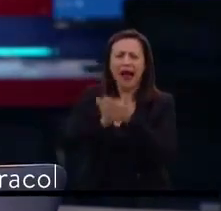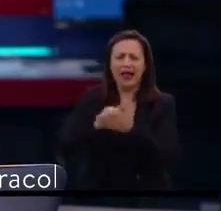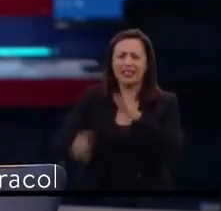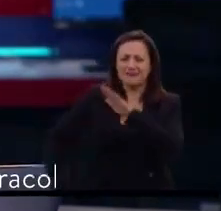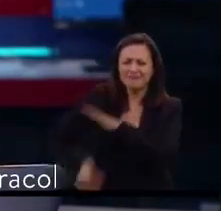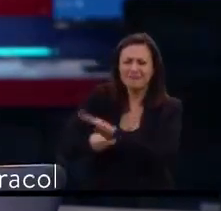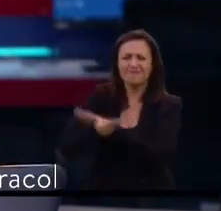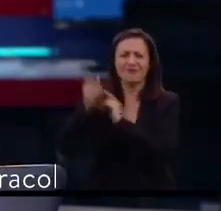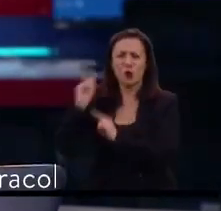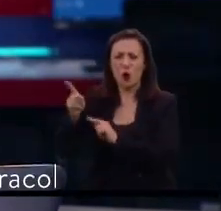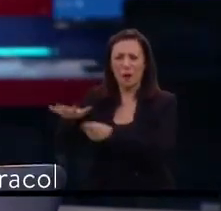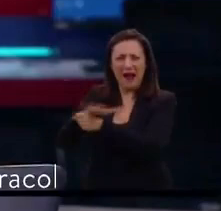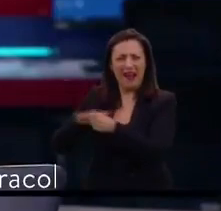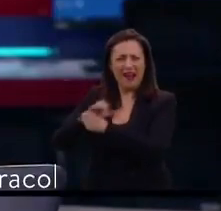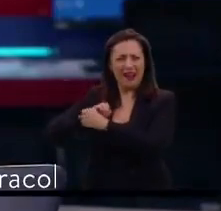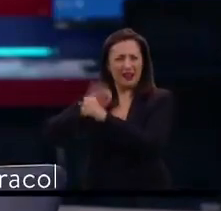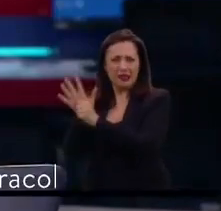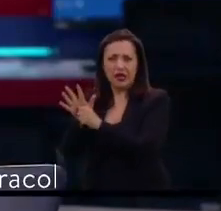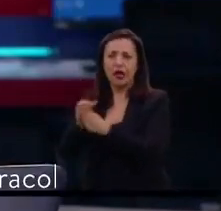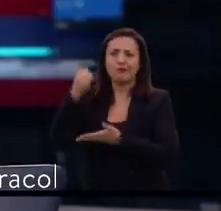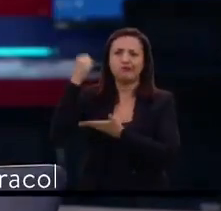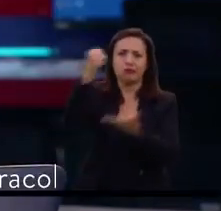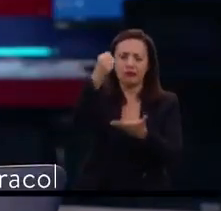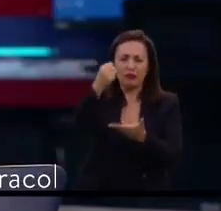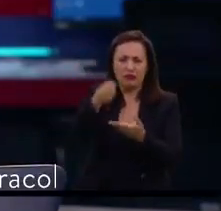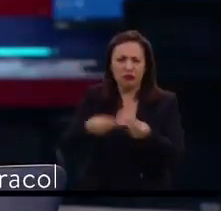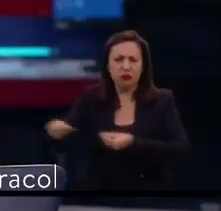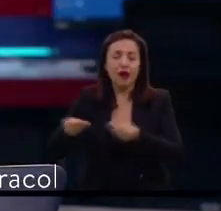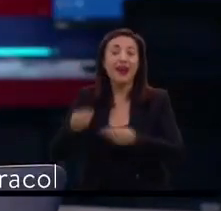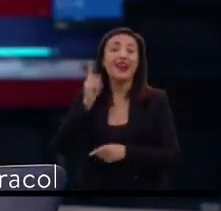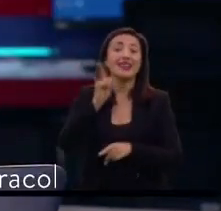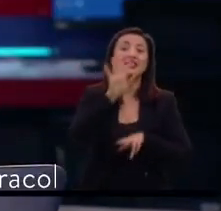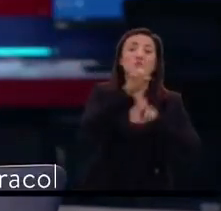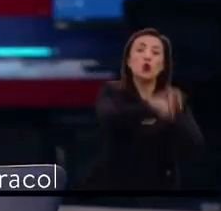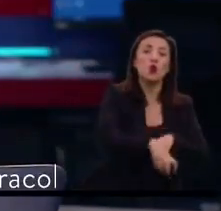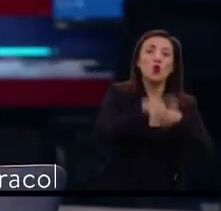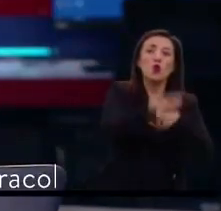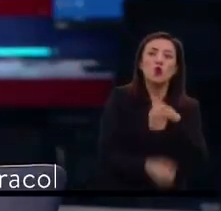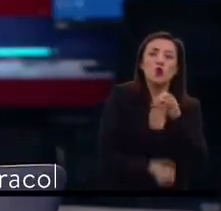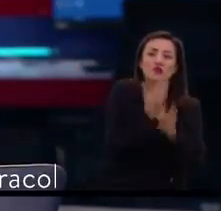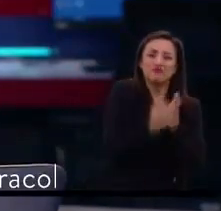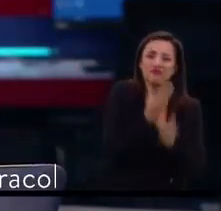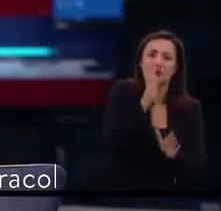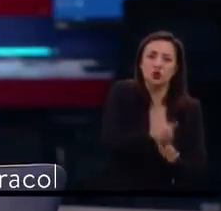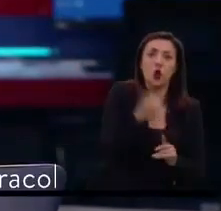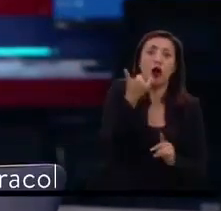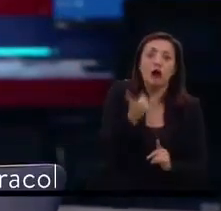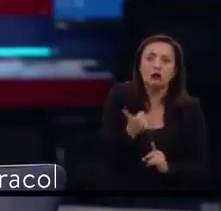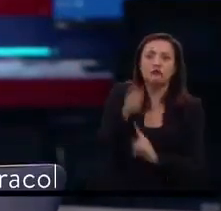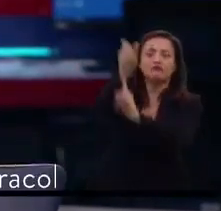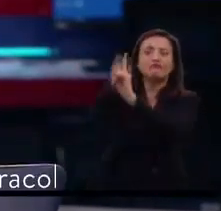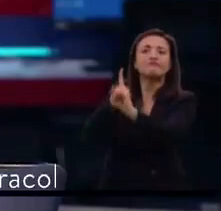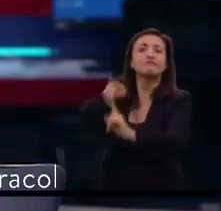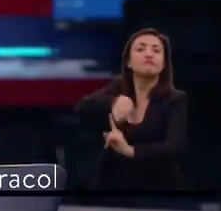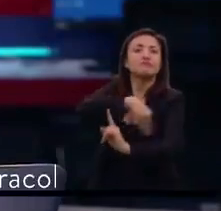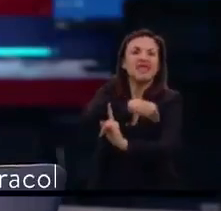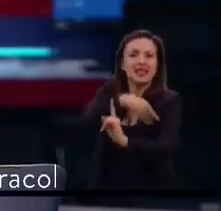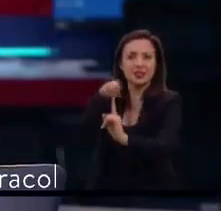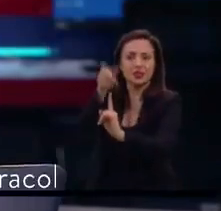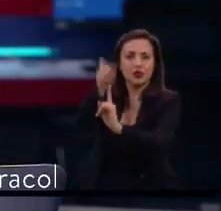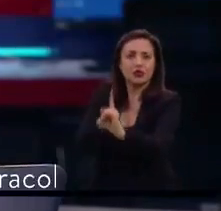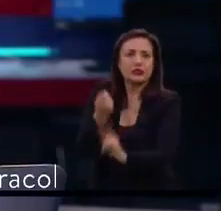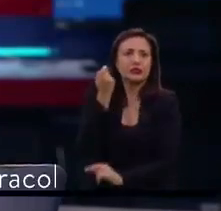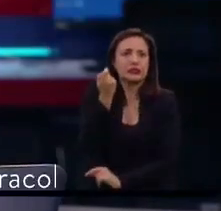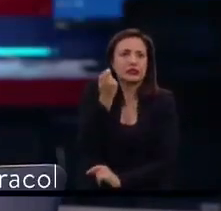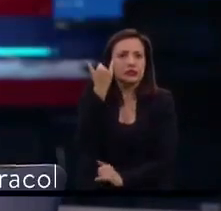por la pandemia, el caso de la línea especial de crédito Colombia Agroproduce tiene en vilo al ministro de Agricultura y dos entidades